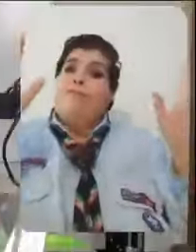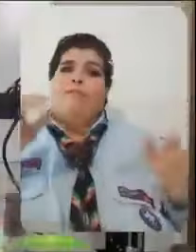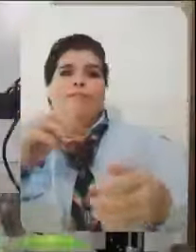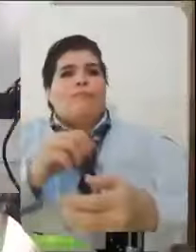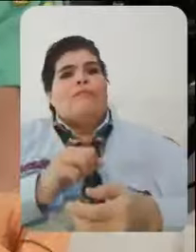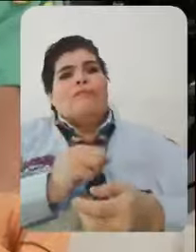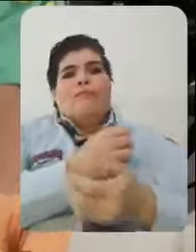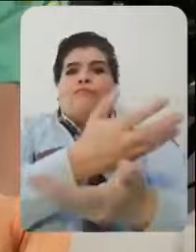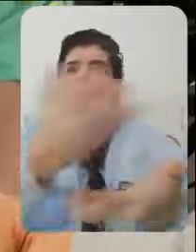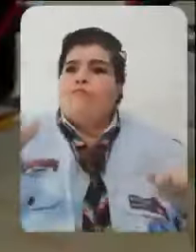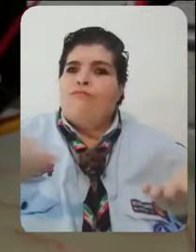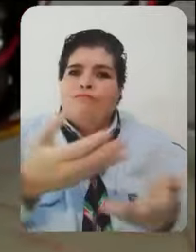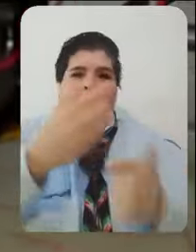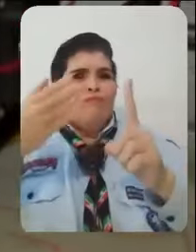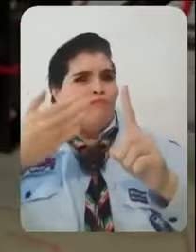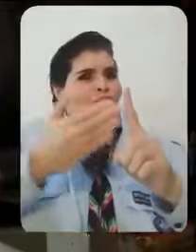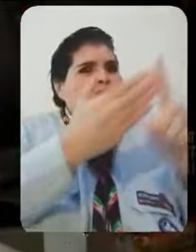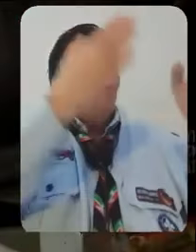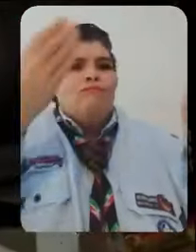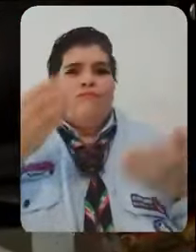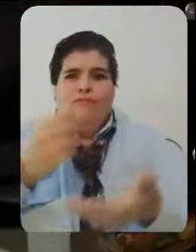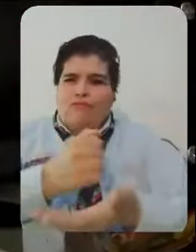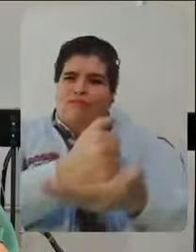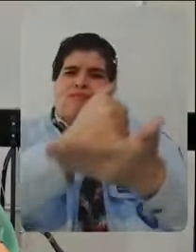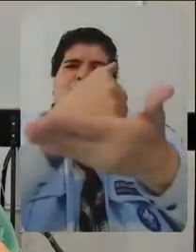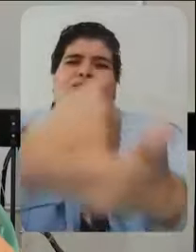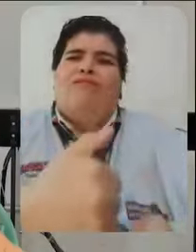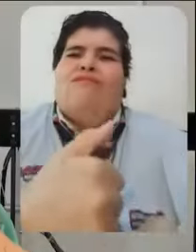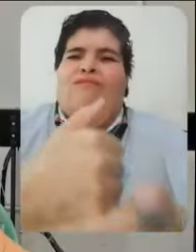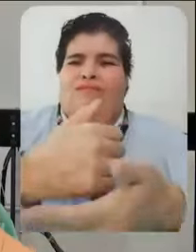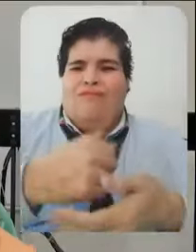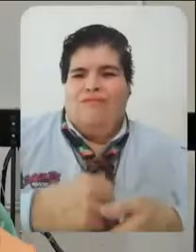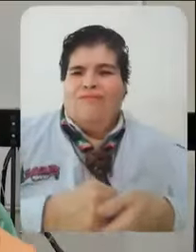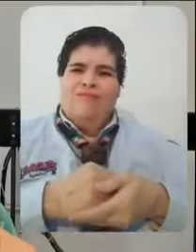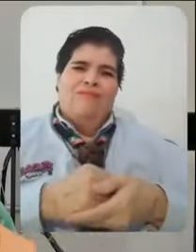Listos siempre estaremos para ayudar.